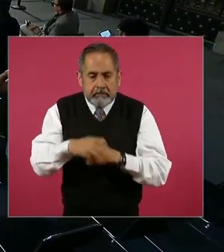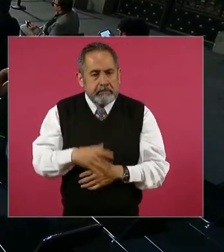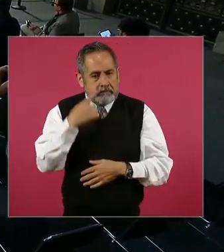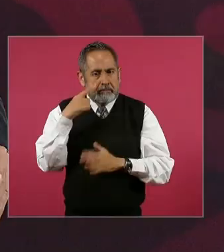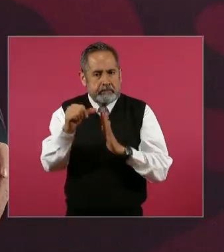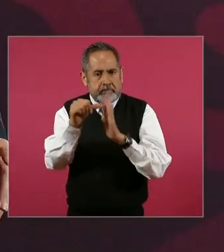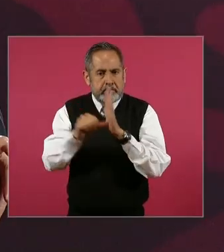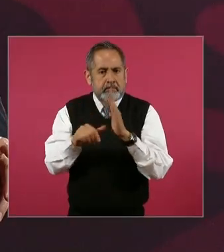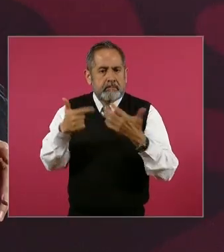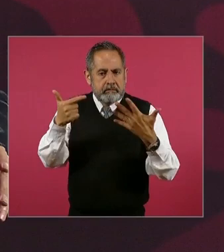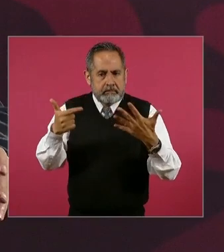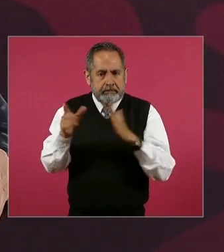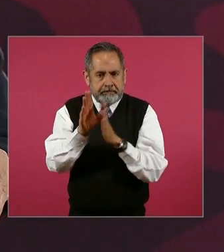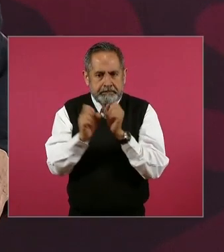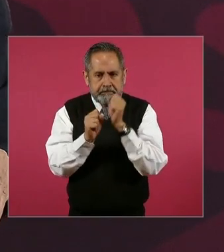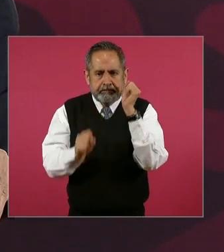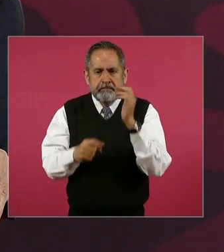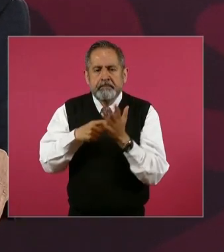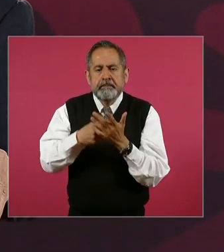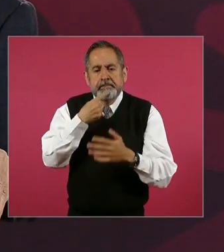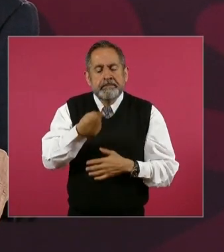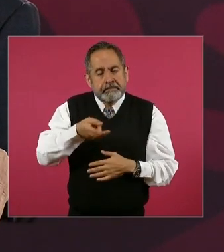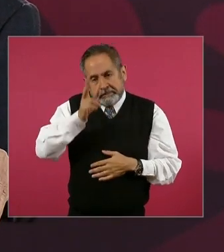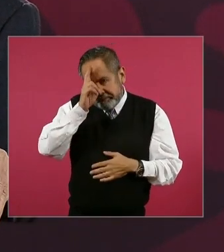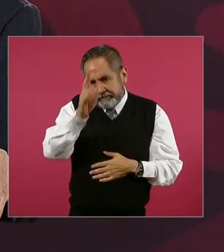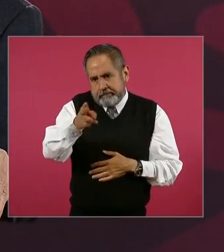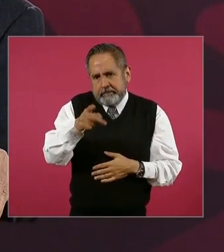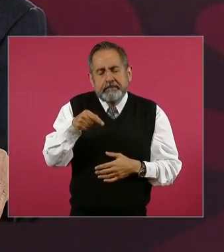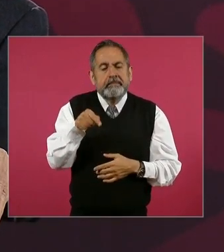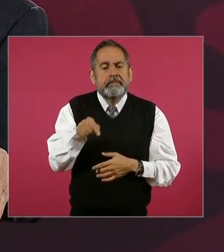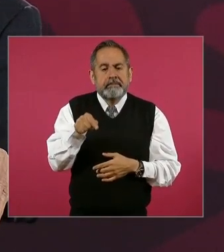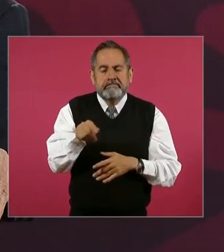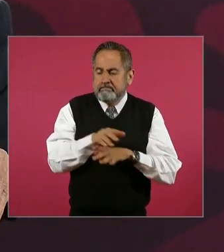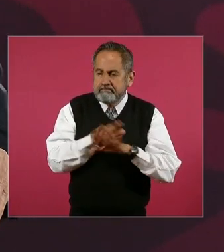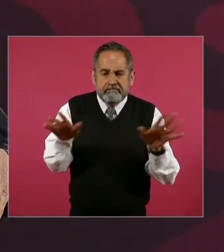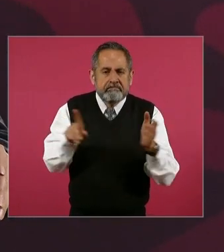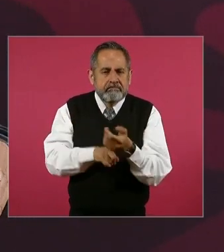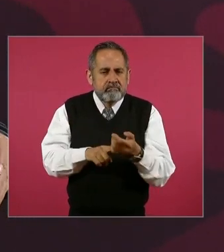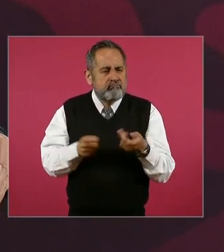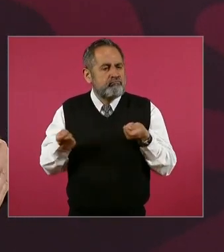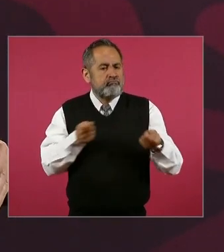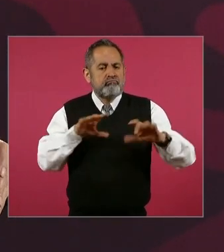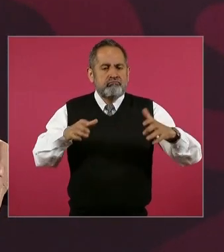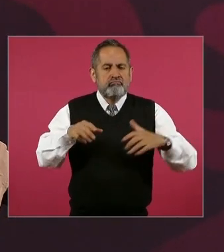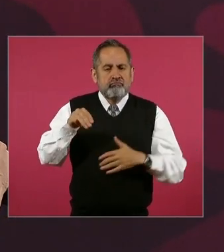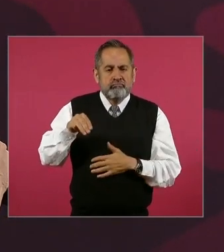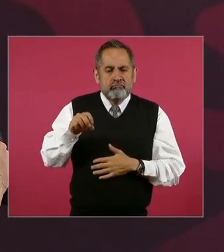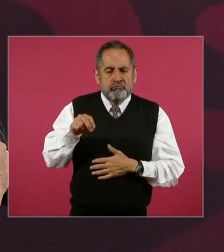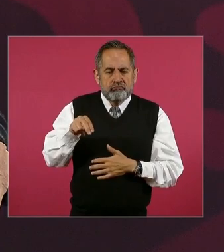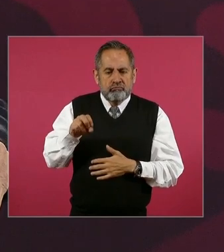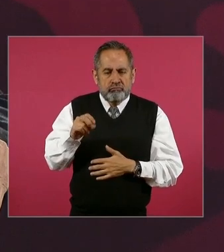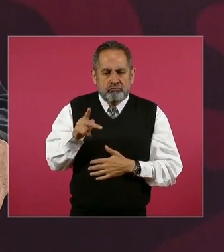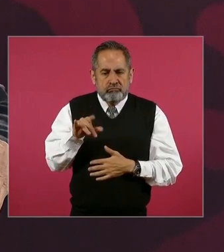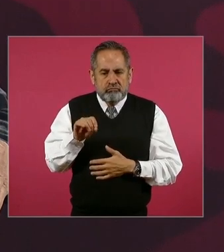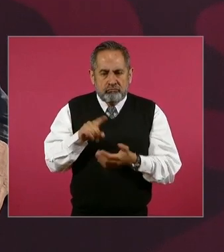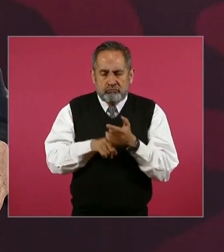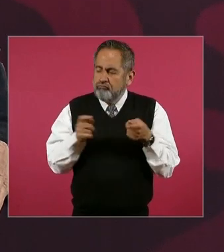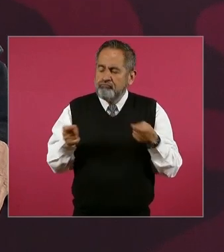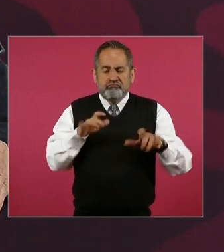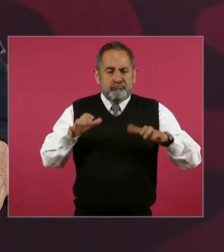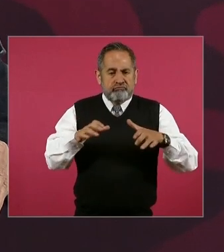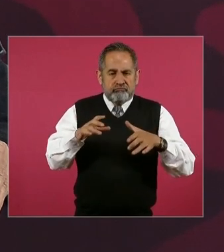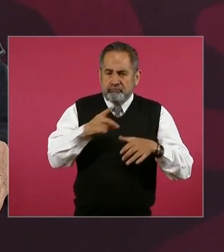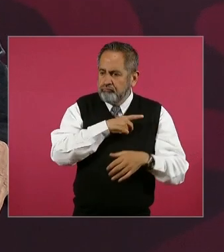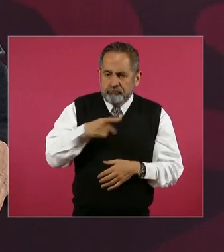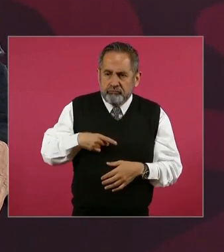la Constitución prohíbe cualquier elemento de monopolización de los instrumentos